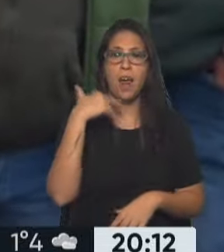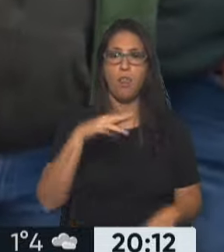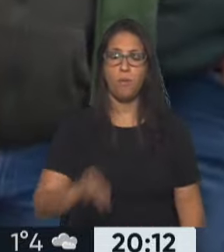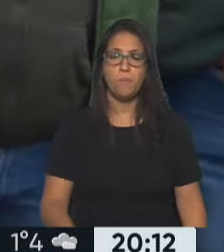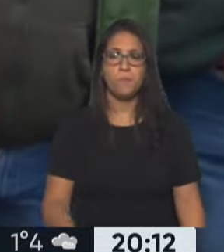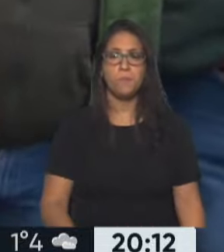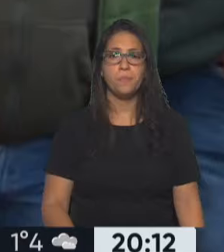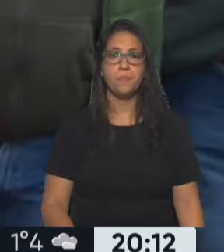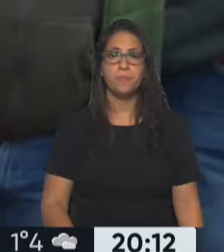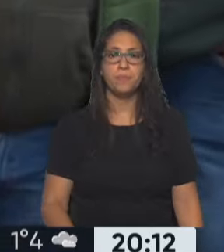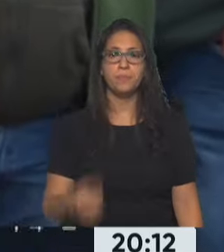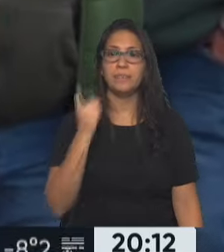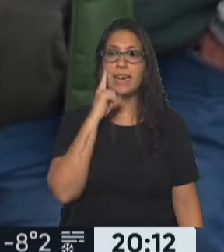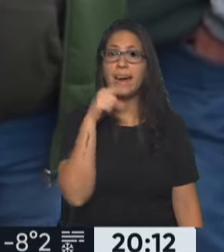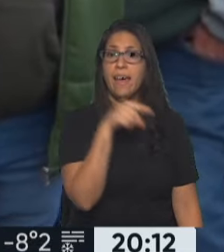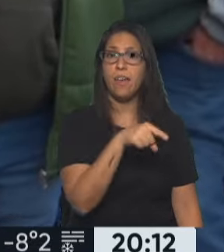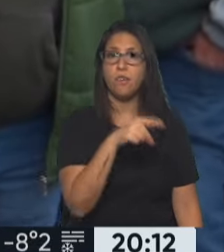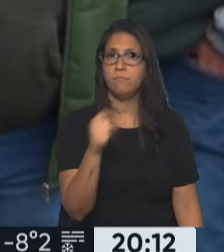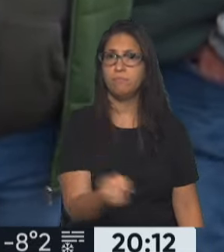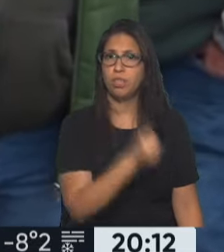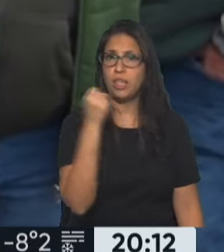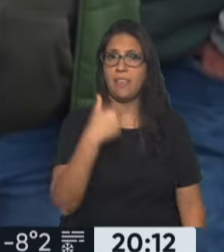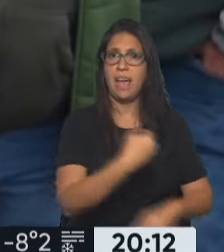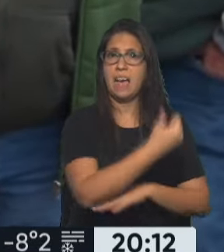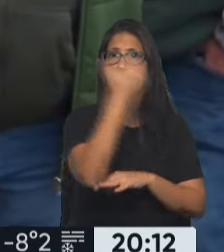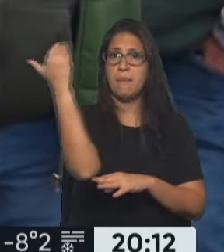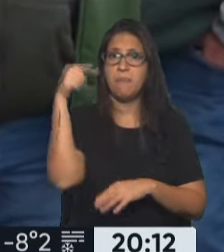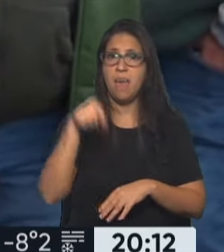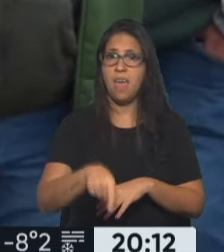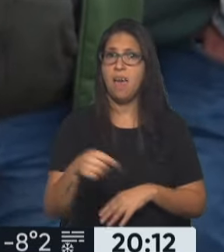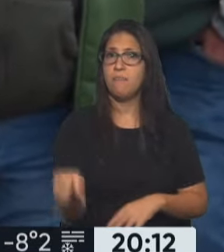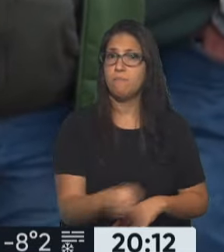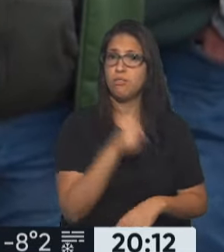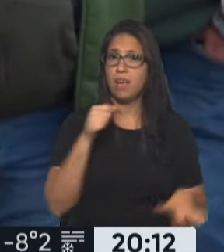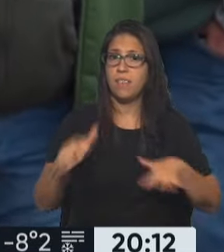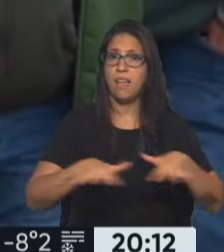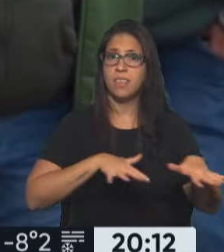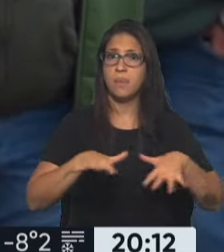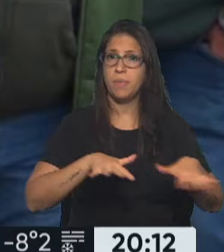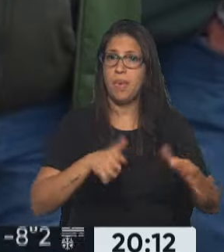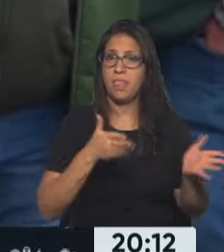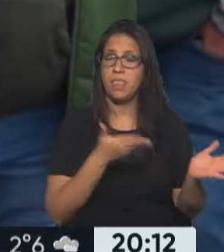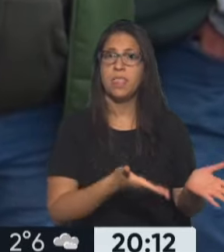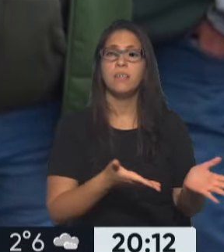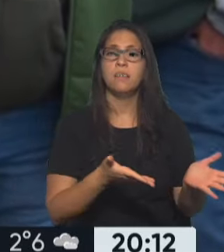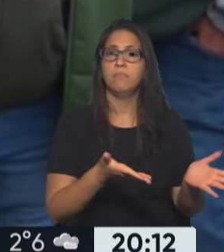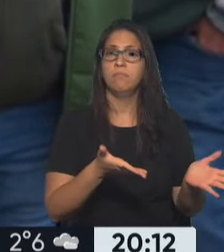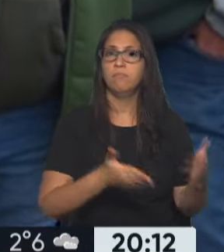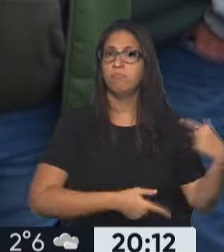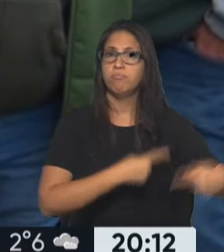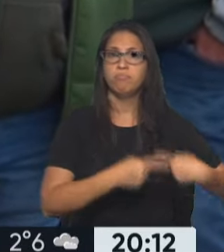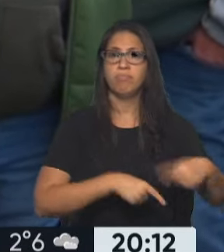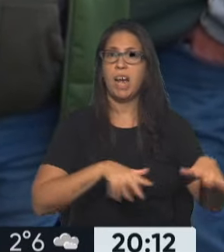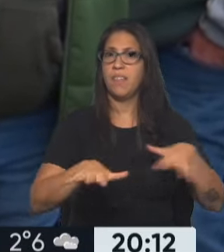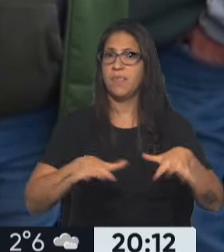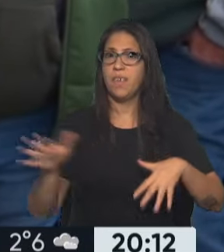esto es importantísimo. Esta asamblea se está llevando en esta actividad tan importante como es el combustible, se está llevando adelante en todas las